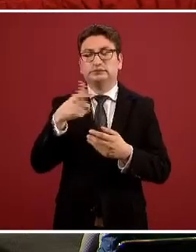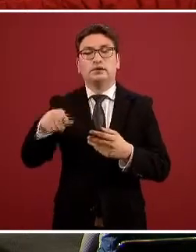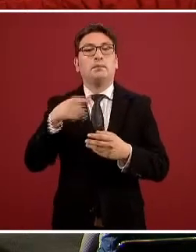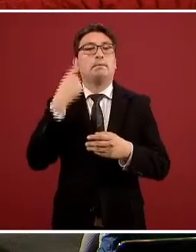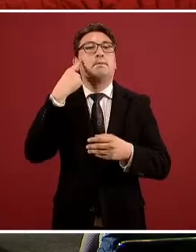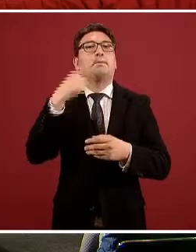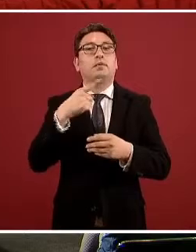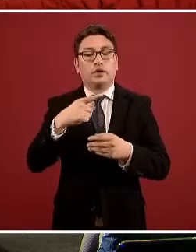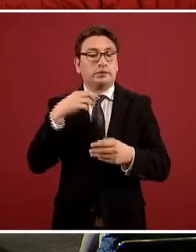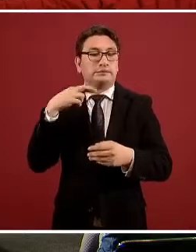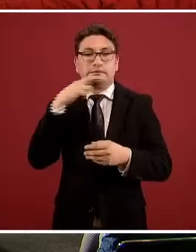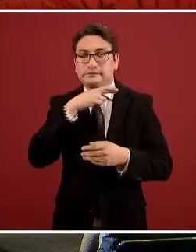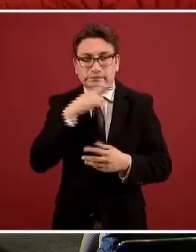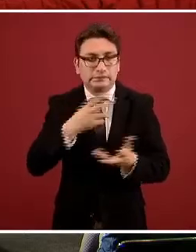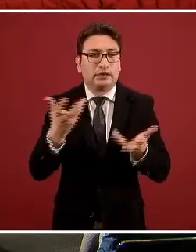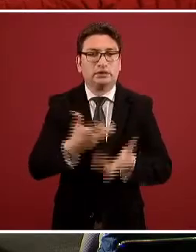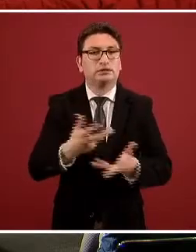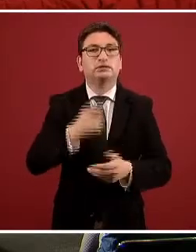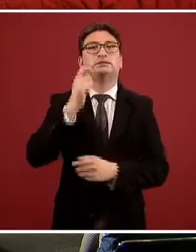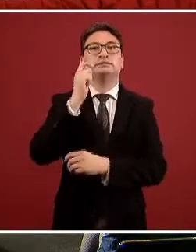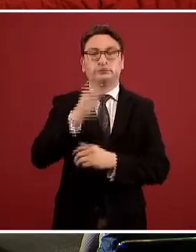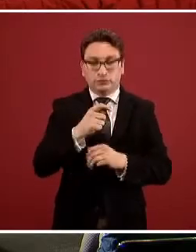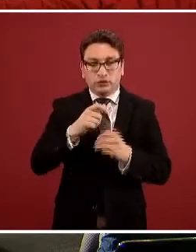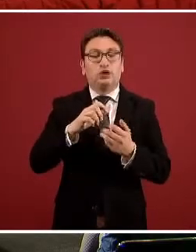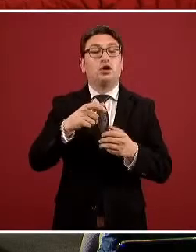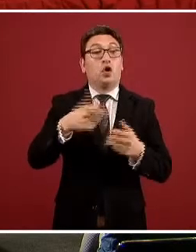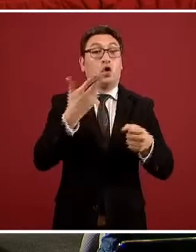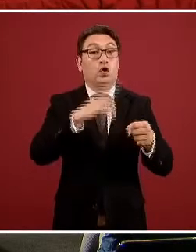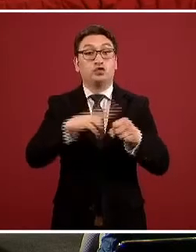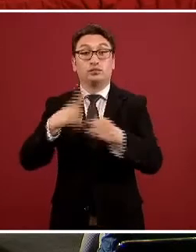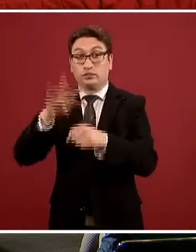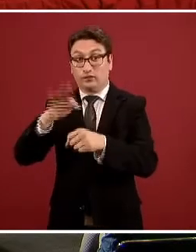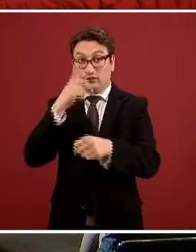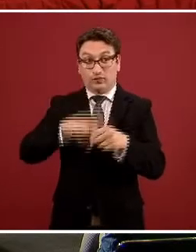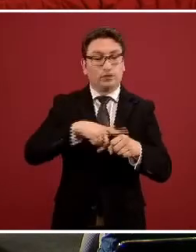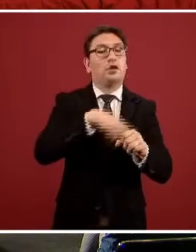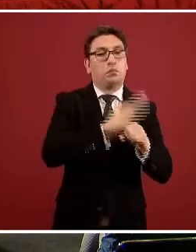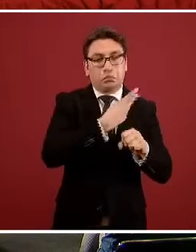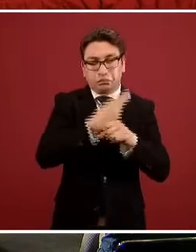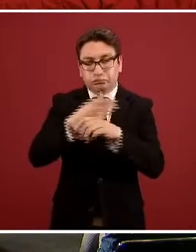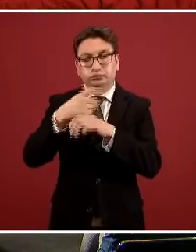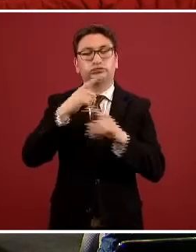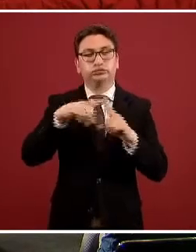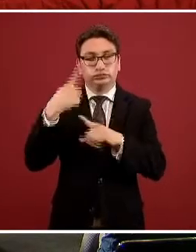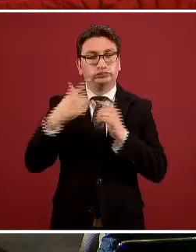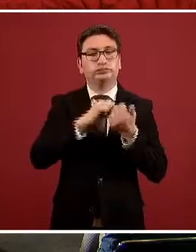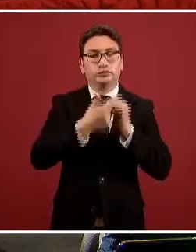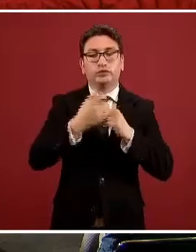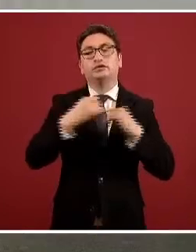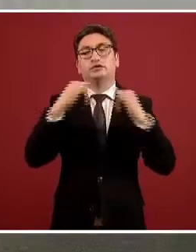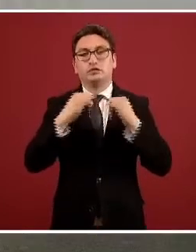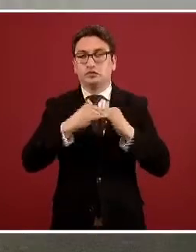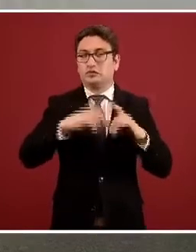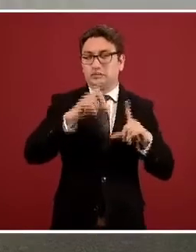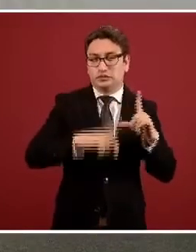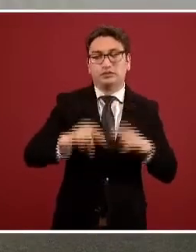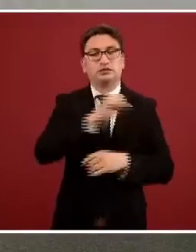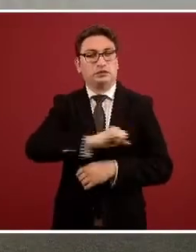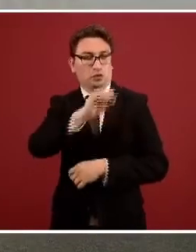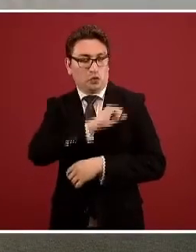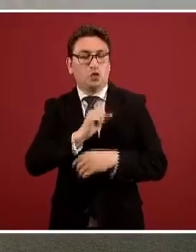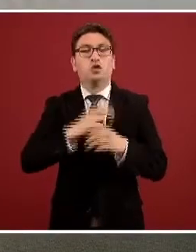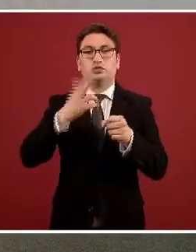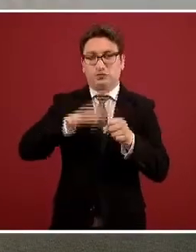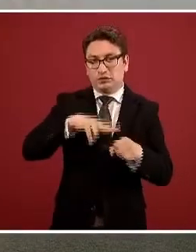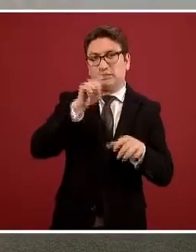activar tempranamente, que es la reconversión de los hospitales federales. Institutos Nacionales de Salud, hospitales federales, la